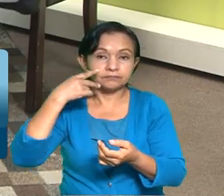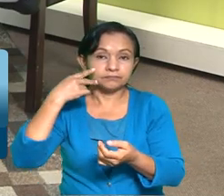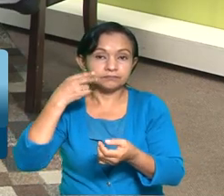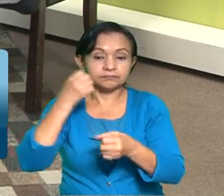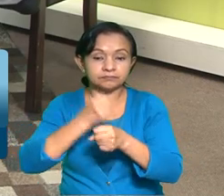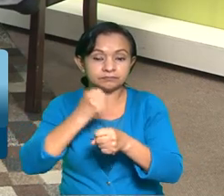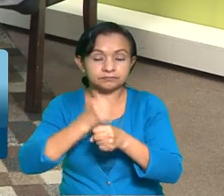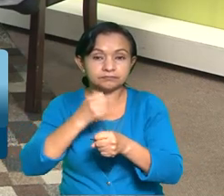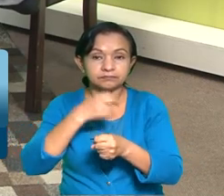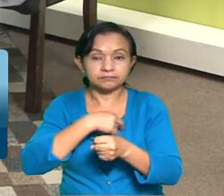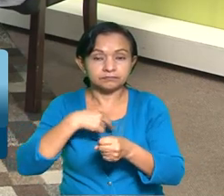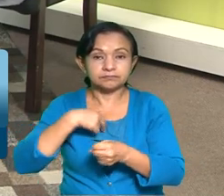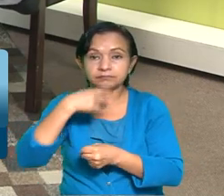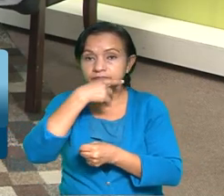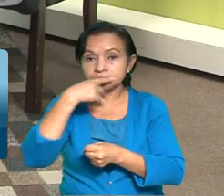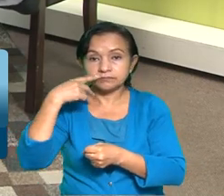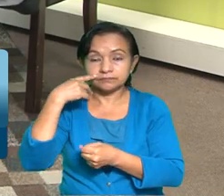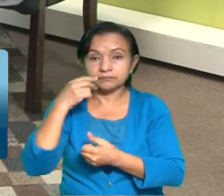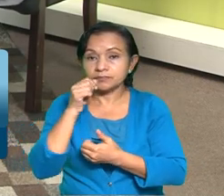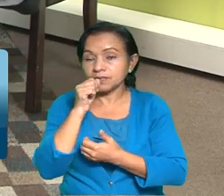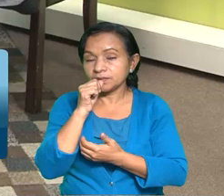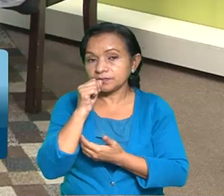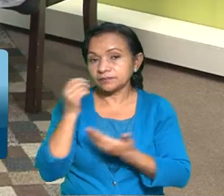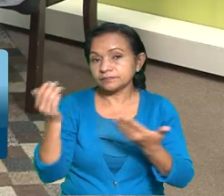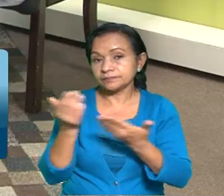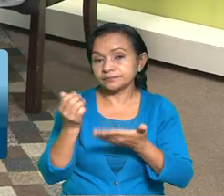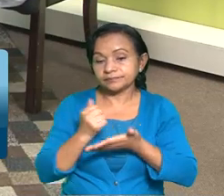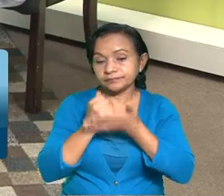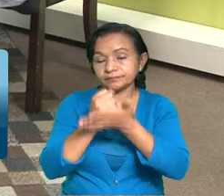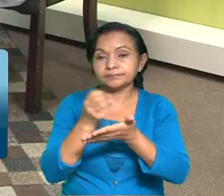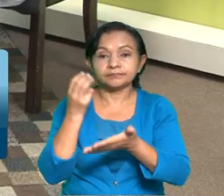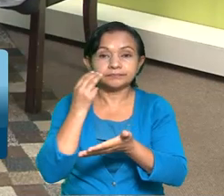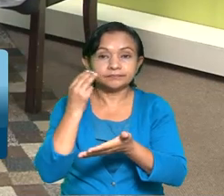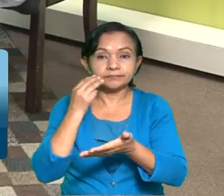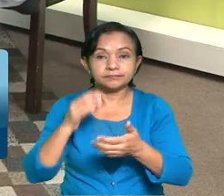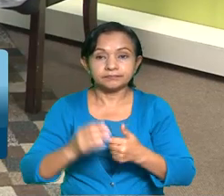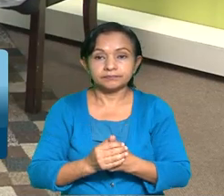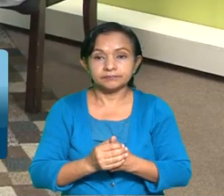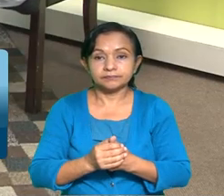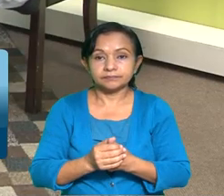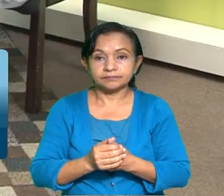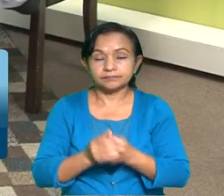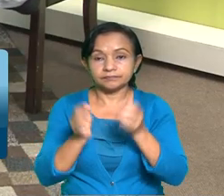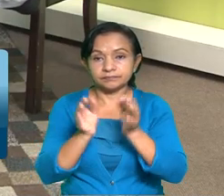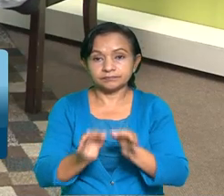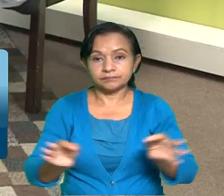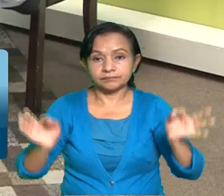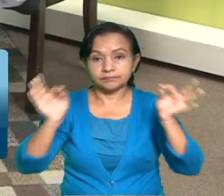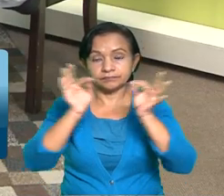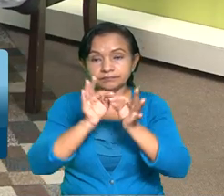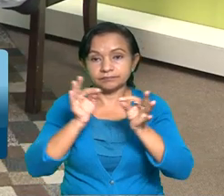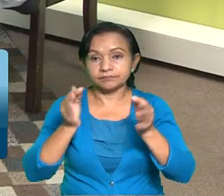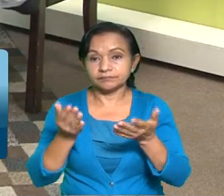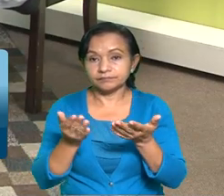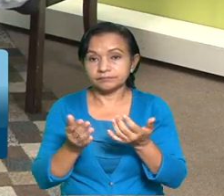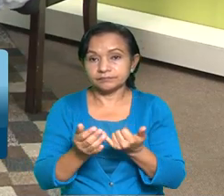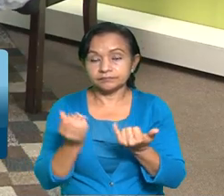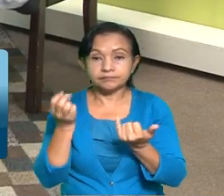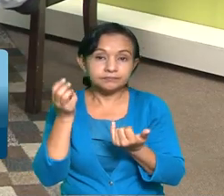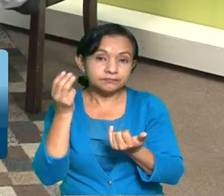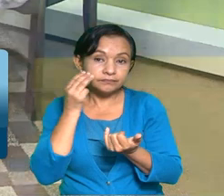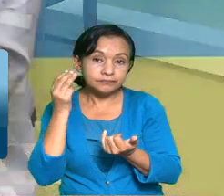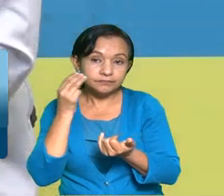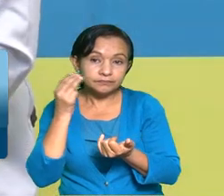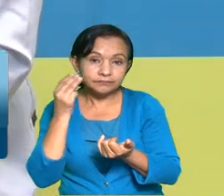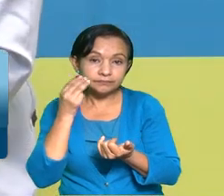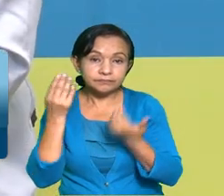debe tener el papá en la lactancia materna, cómo puede ayudar a la madre. El rol, exactamente, es una importancia también que esa madre, como